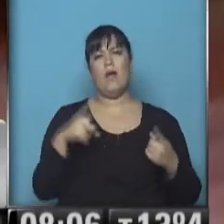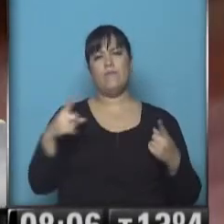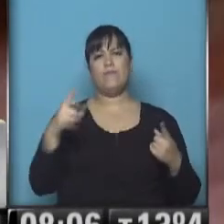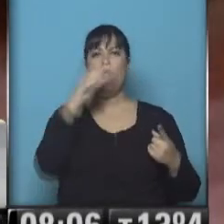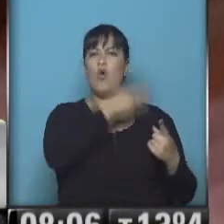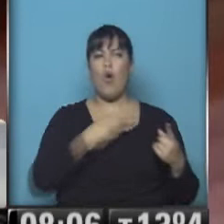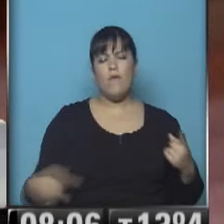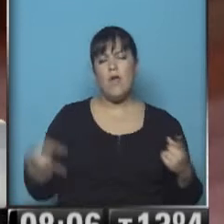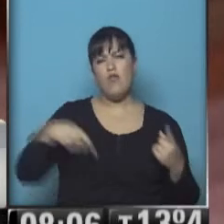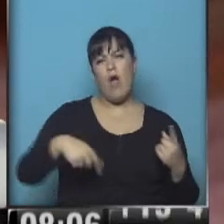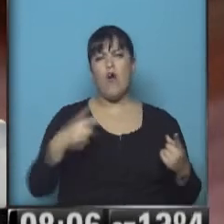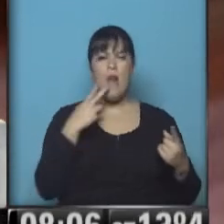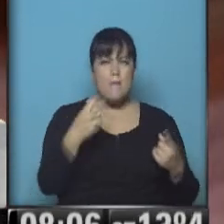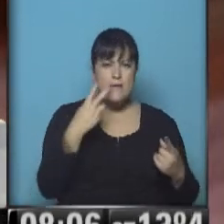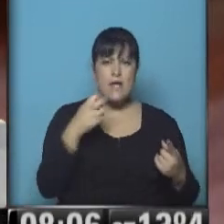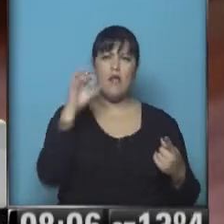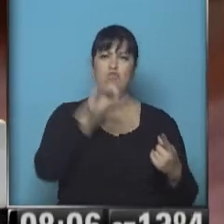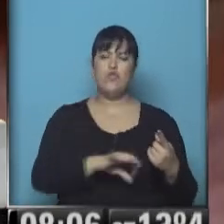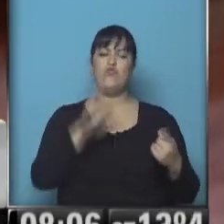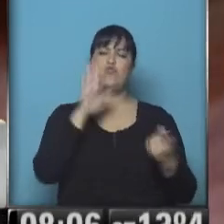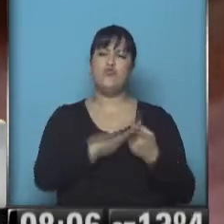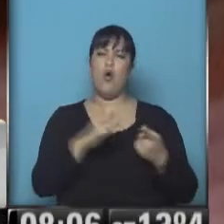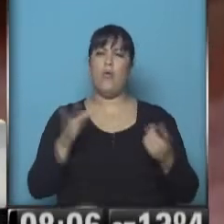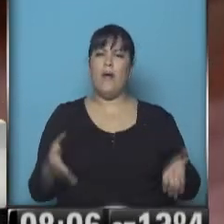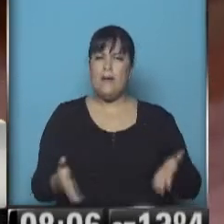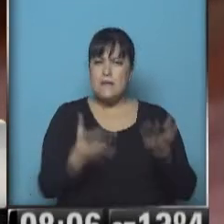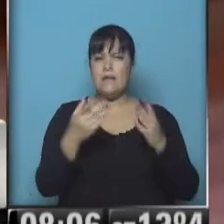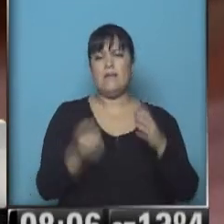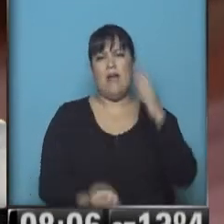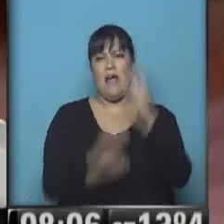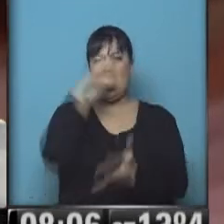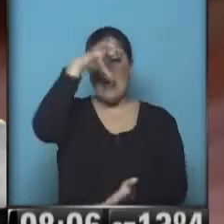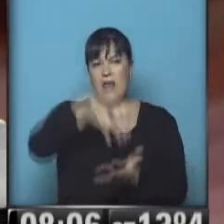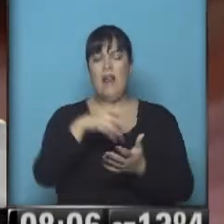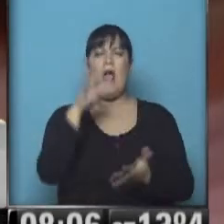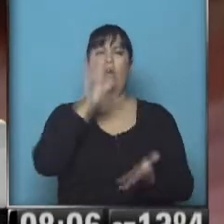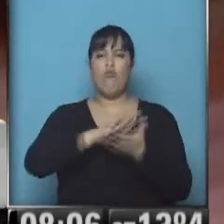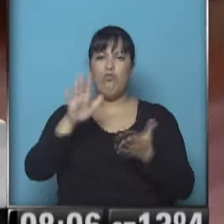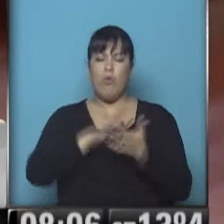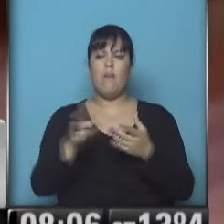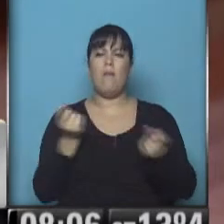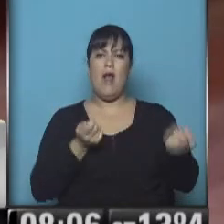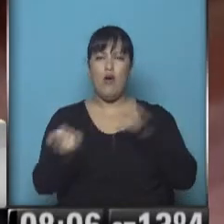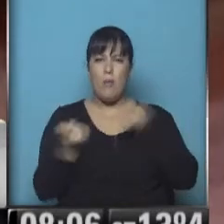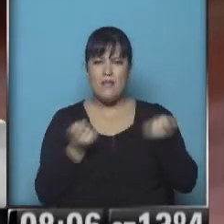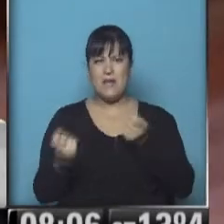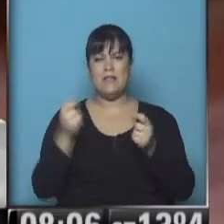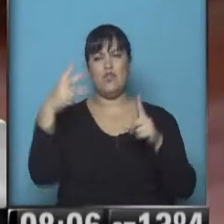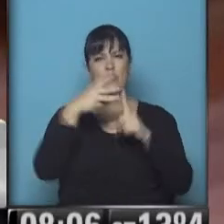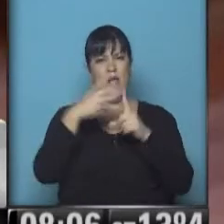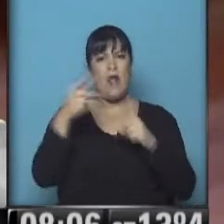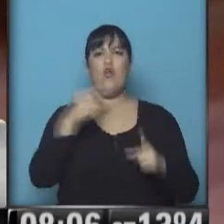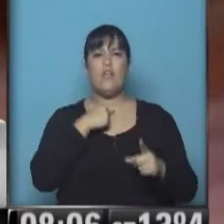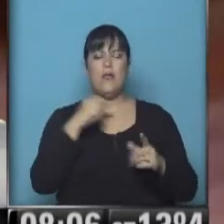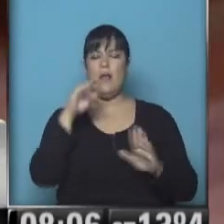Gobierno analiza o estudia alguna iniciativa tendiente a crear algún tipo de intervención estatal en la comercialización de granos,